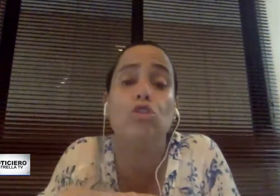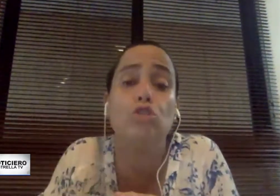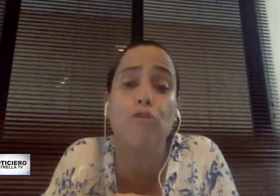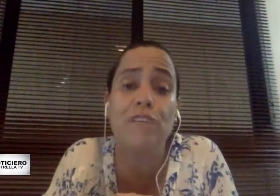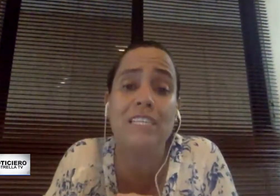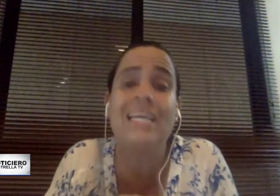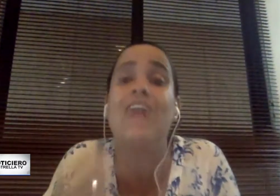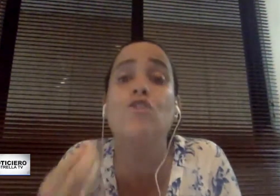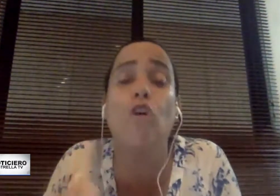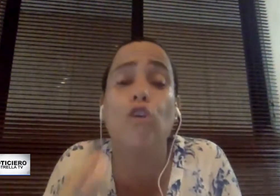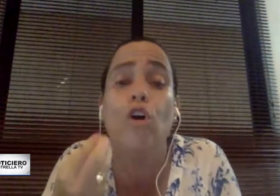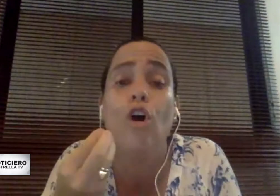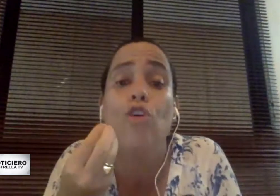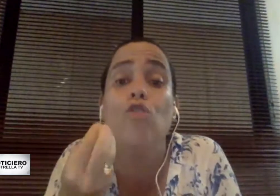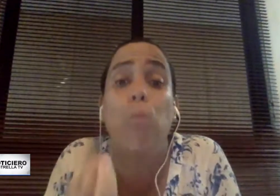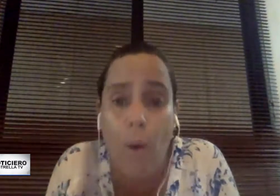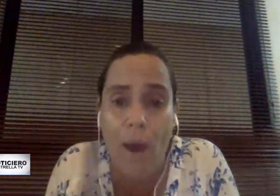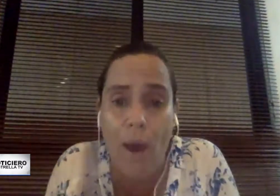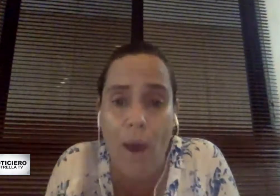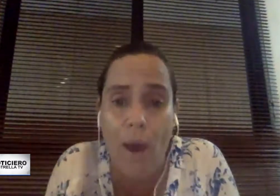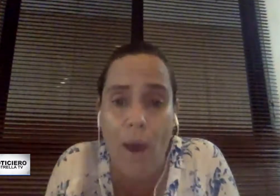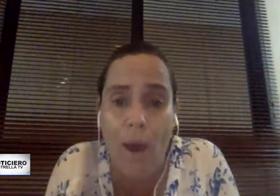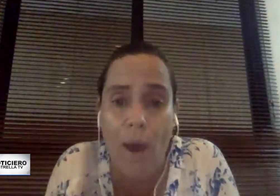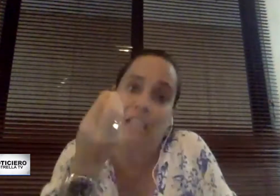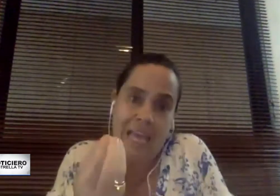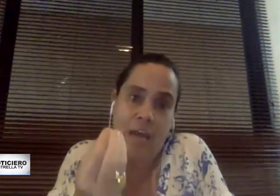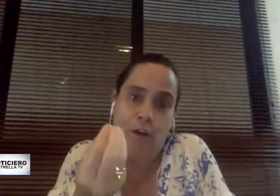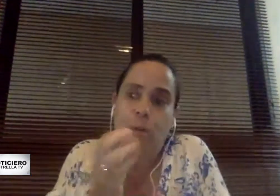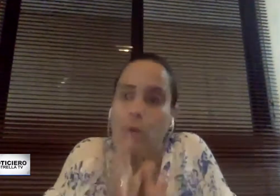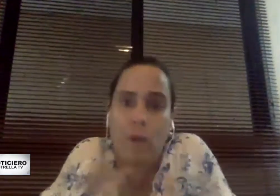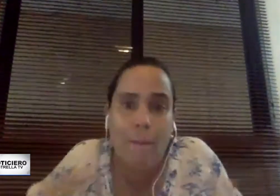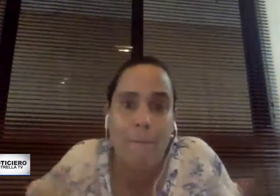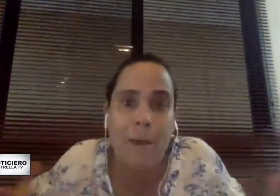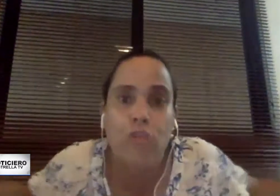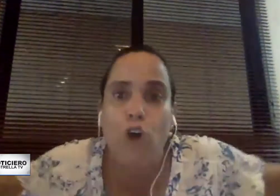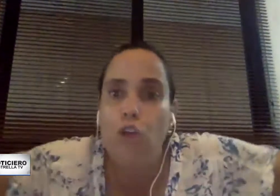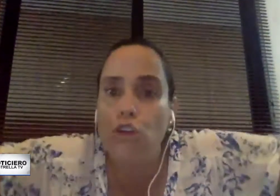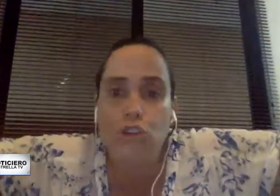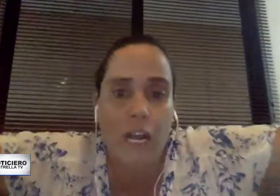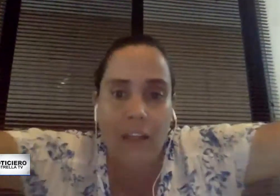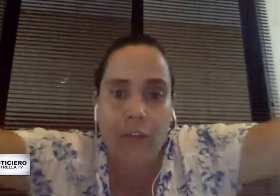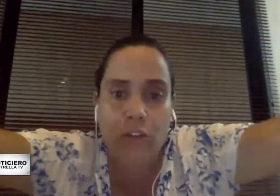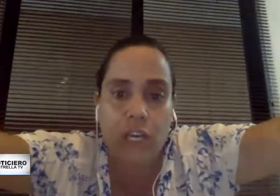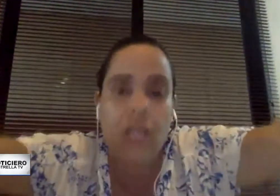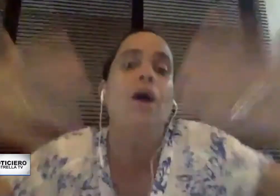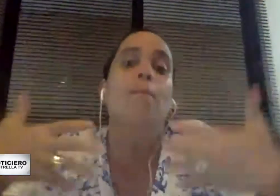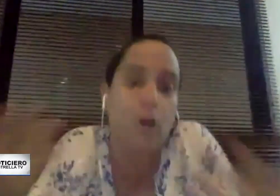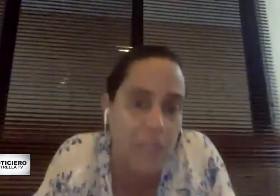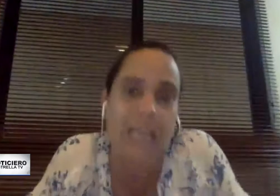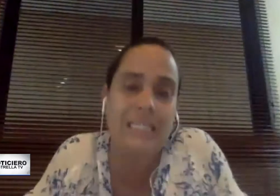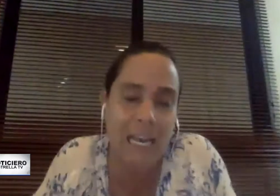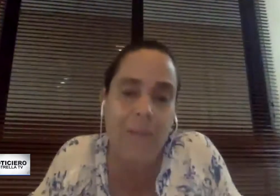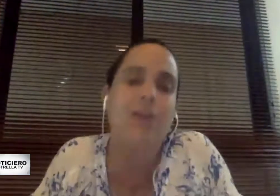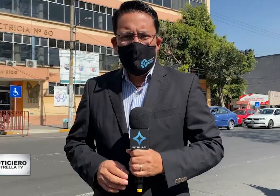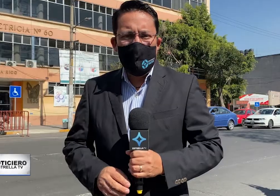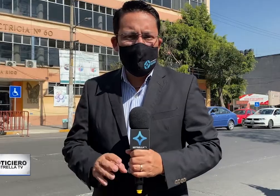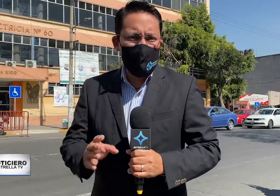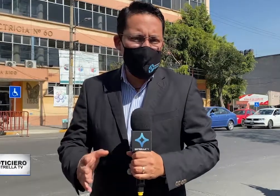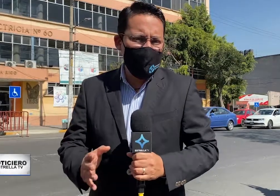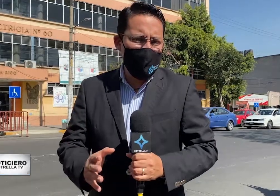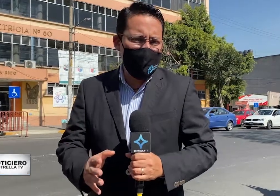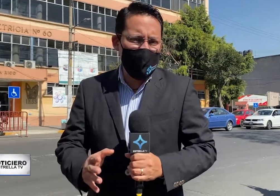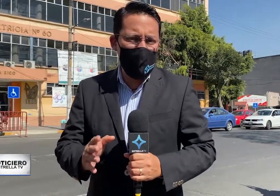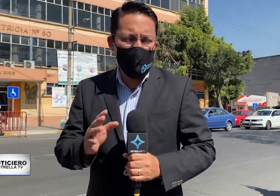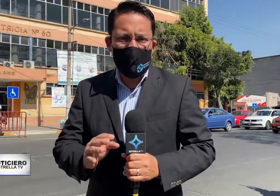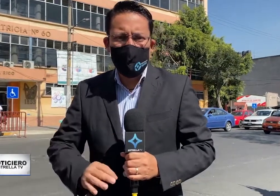por su condición física no puede. Pero entonces ella no se vacuna, pero todos los alrededor sí, proteges al rebaño. Hoy la